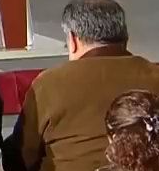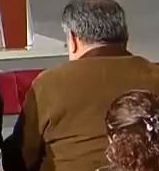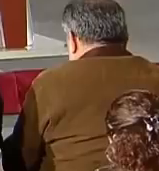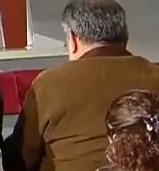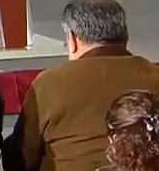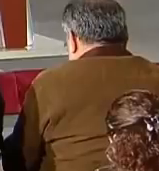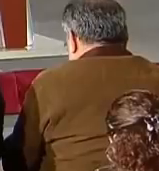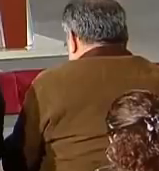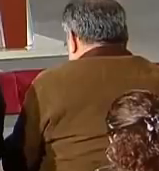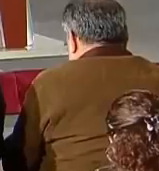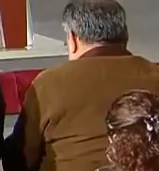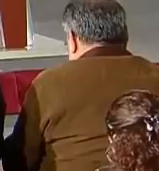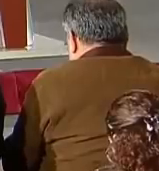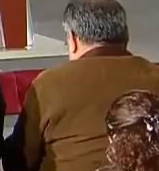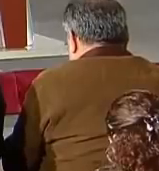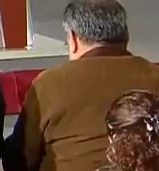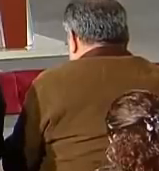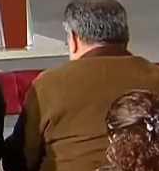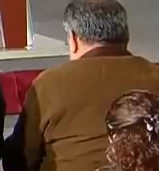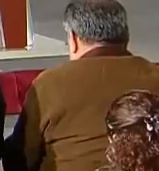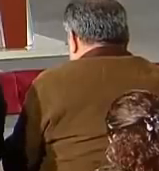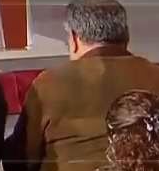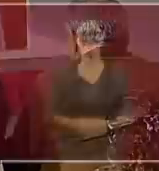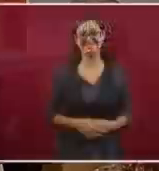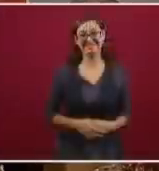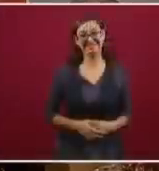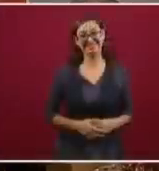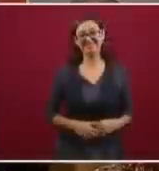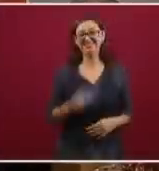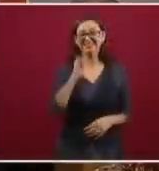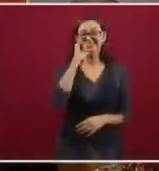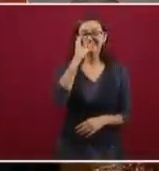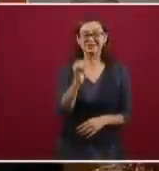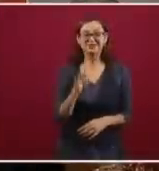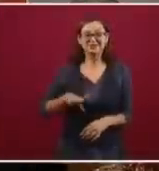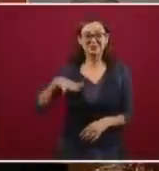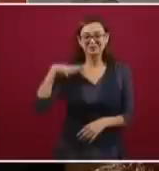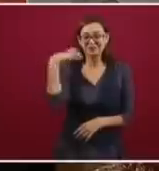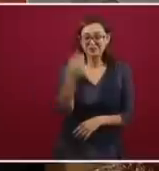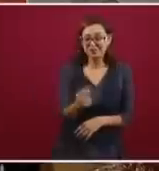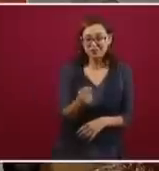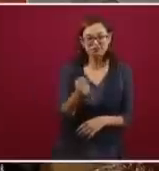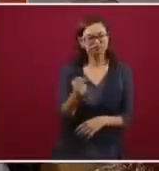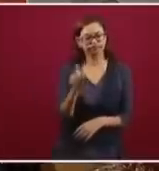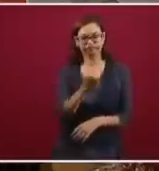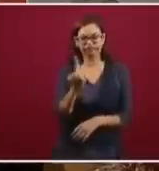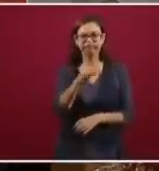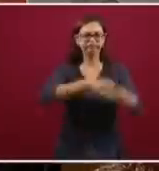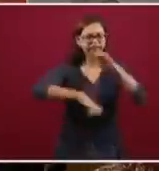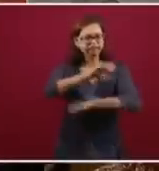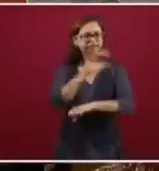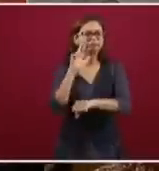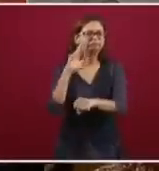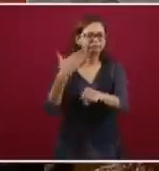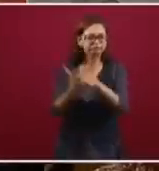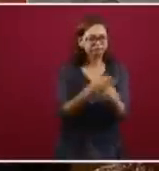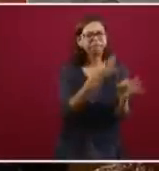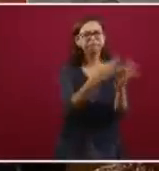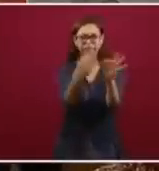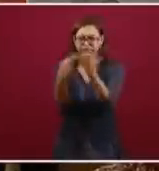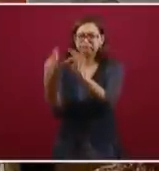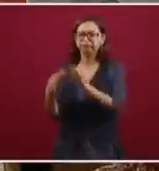afortunadamente, están asumiendo una actitud responsable, están